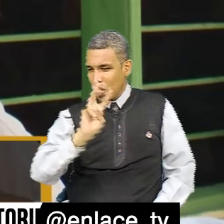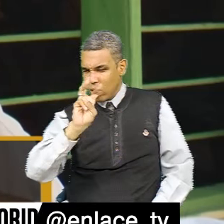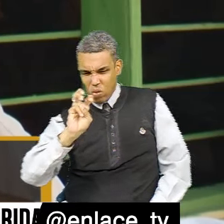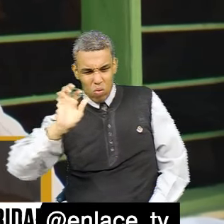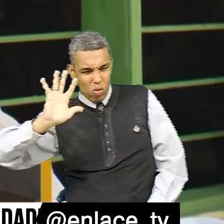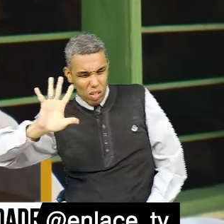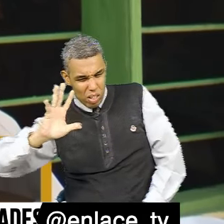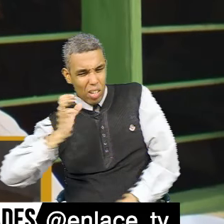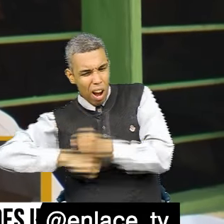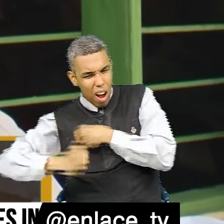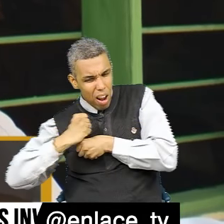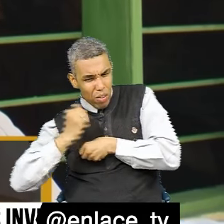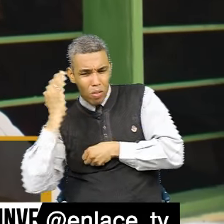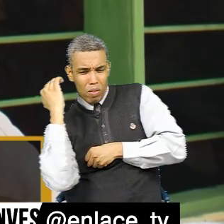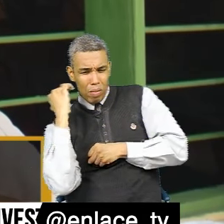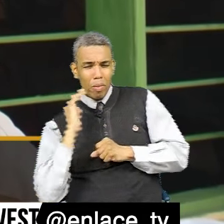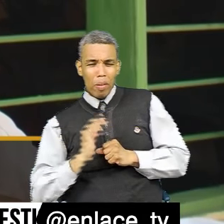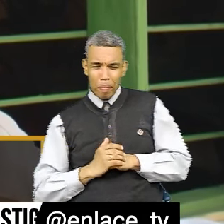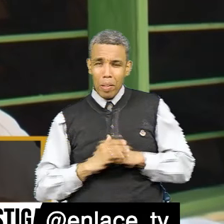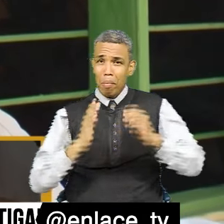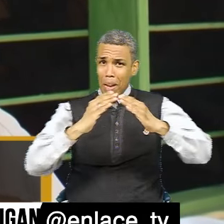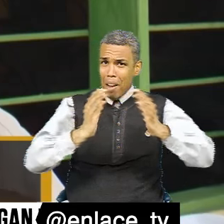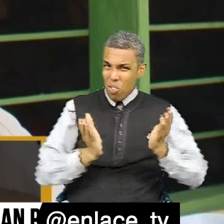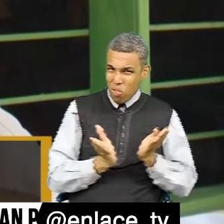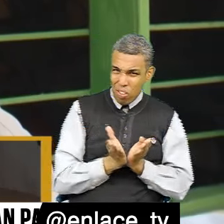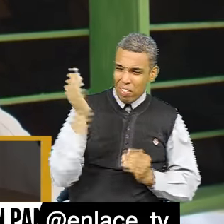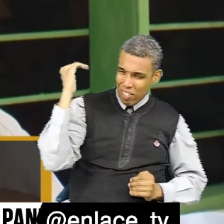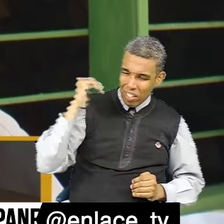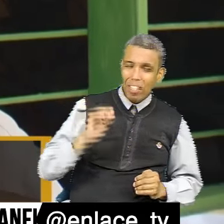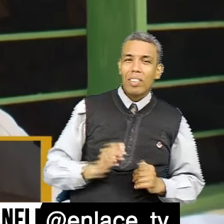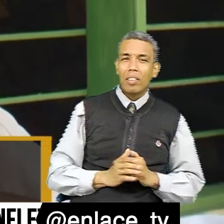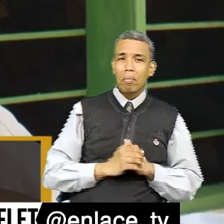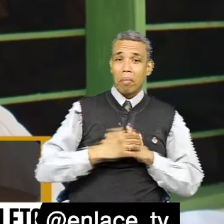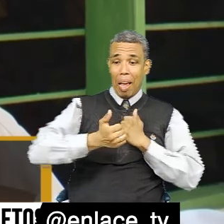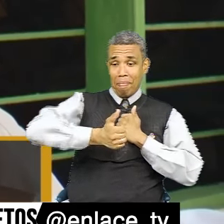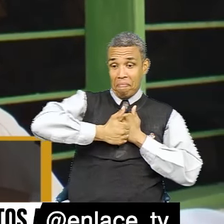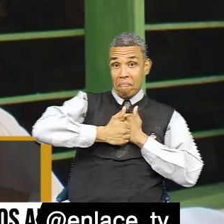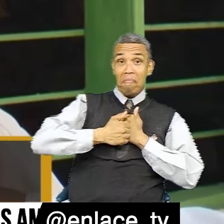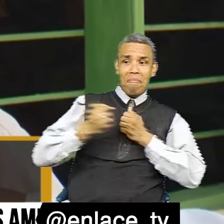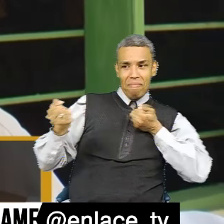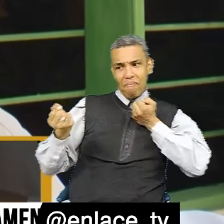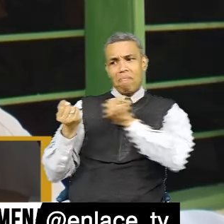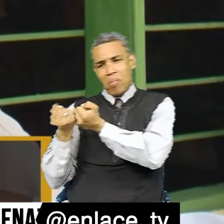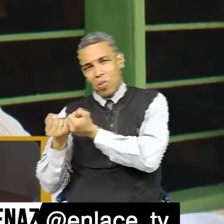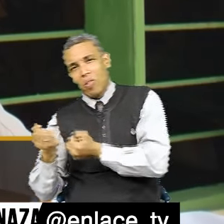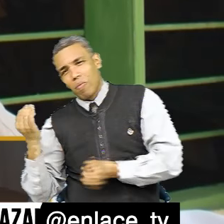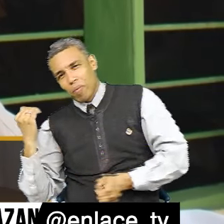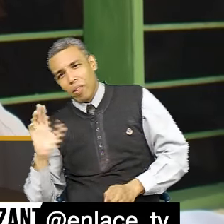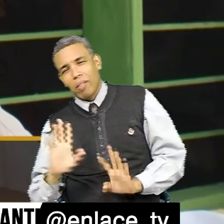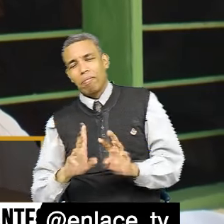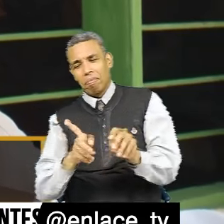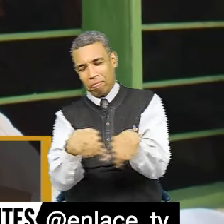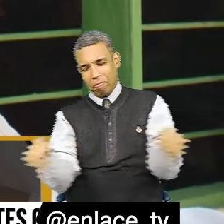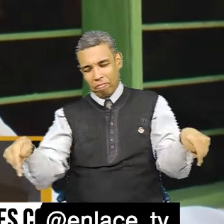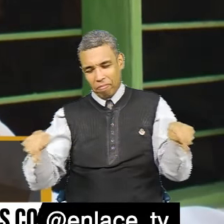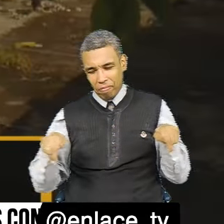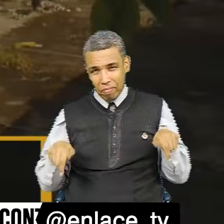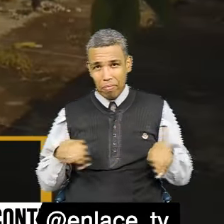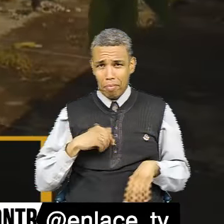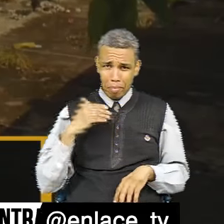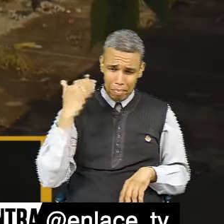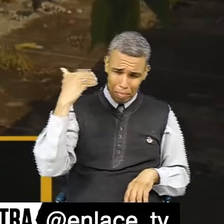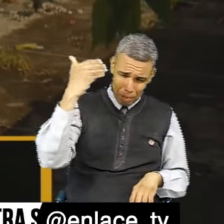el colegio Camilo Torres para unir todos los colegios de aquí cerquita. Con el tiempo fueron recogiéndolos y esto quedó abandonado